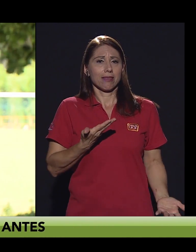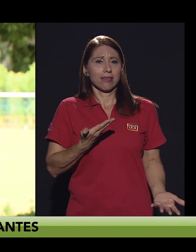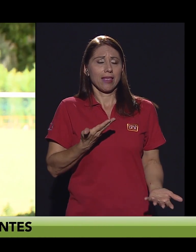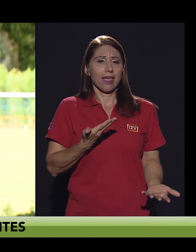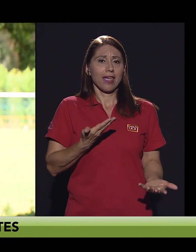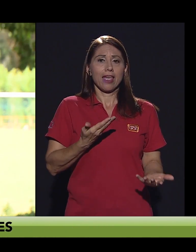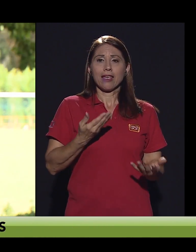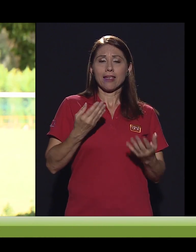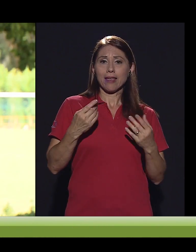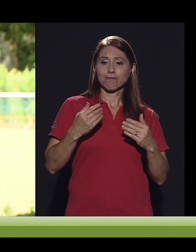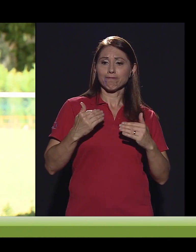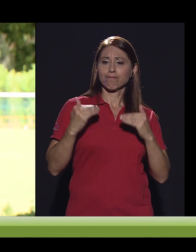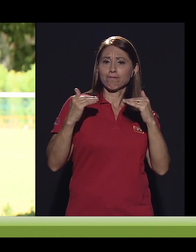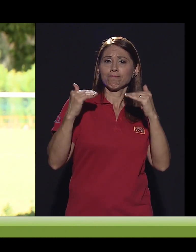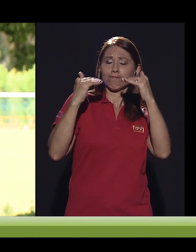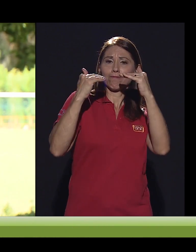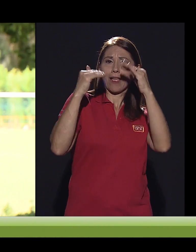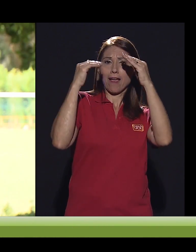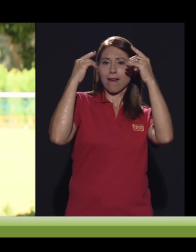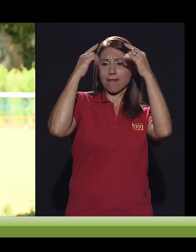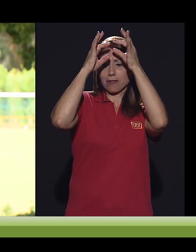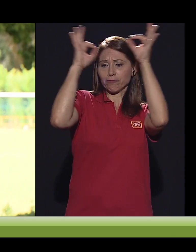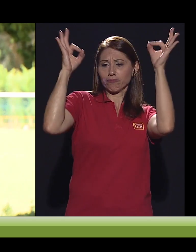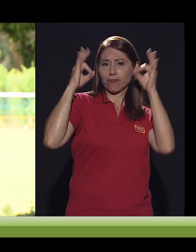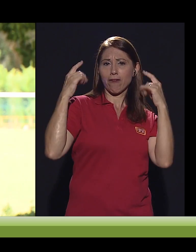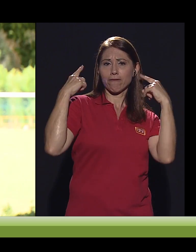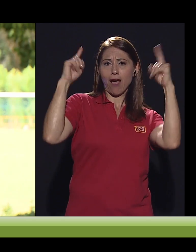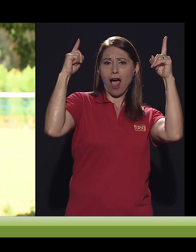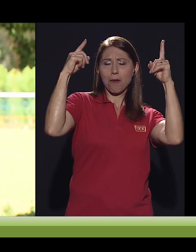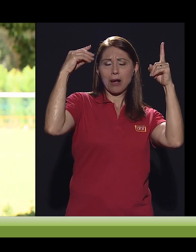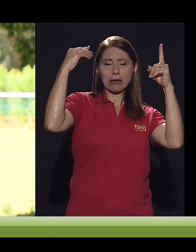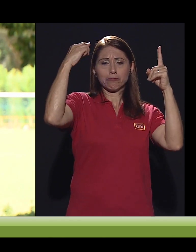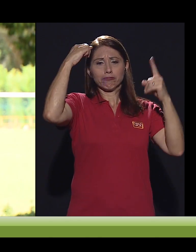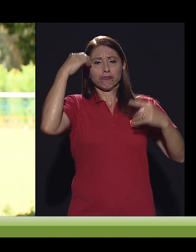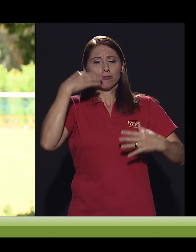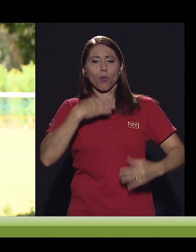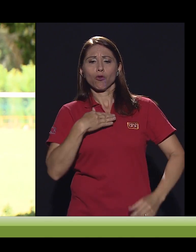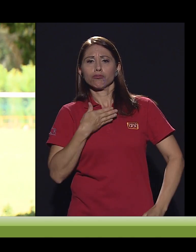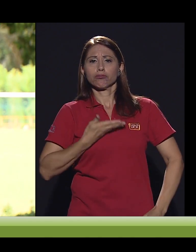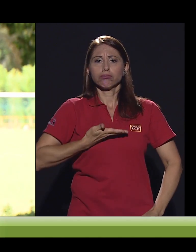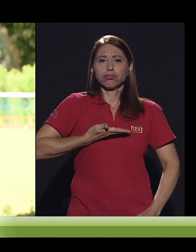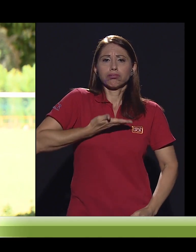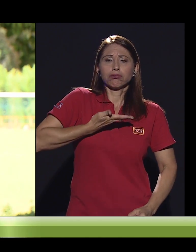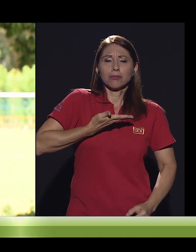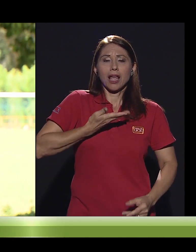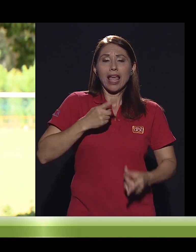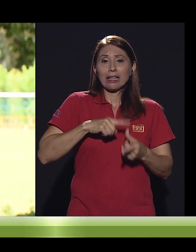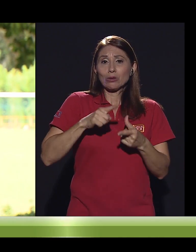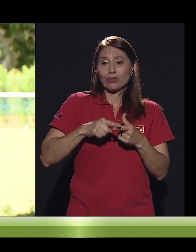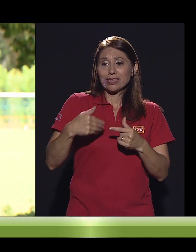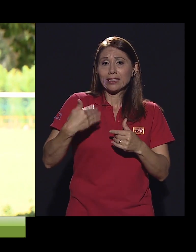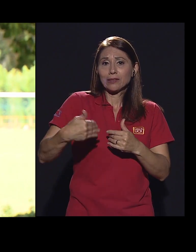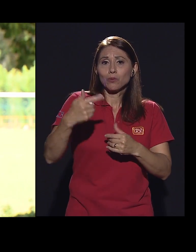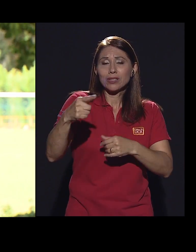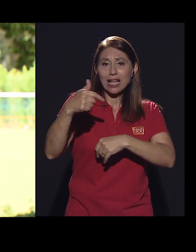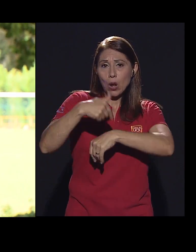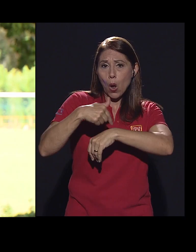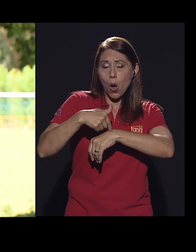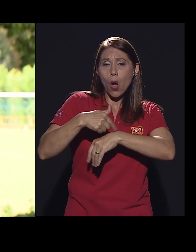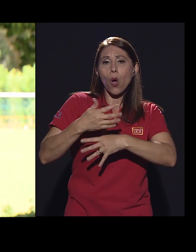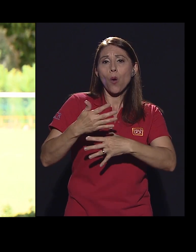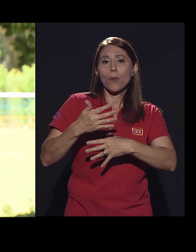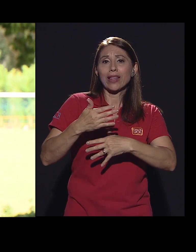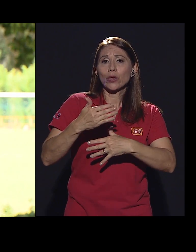un momento que la fama se le sube la cabeza, llega un momento que tiene un